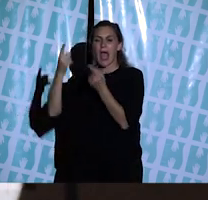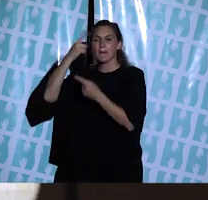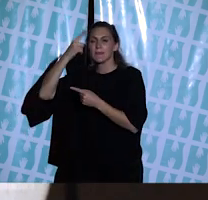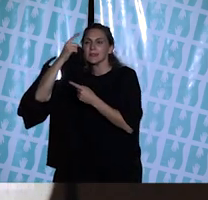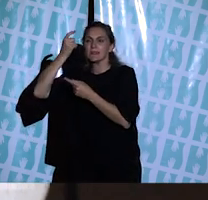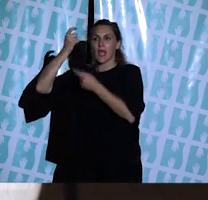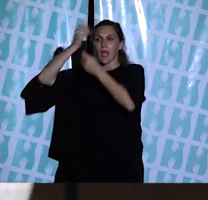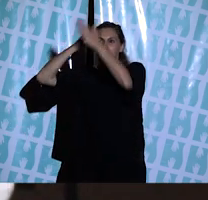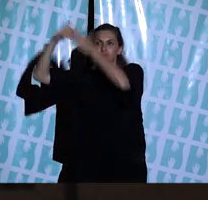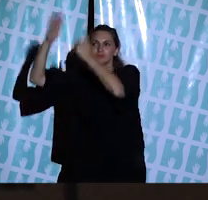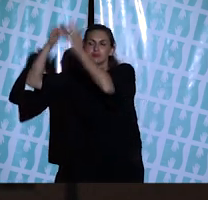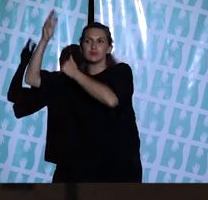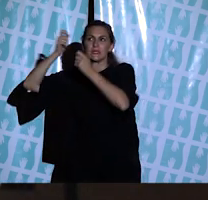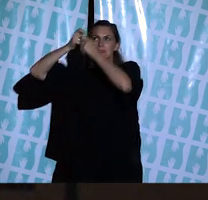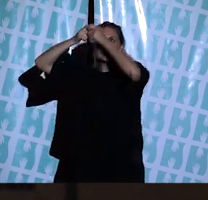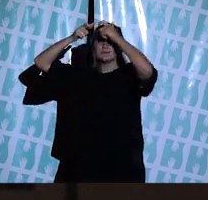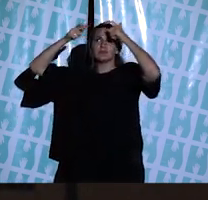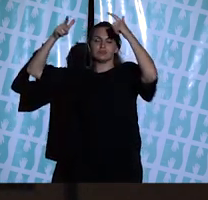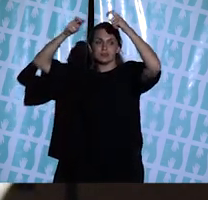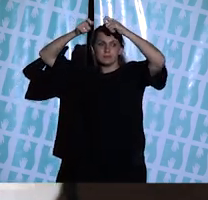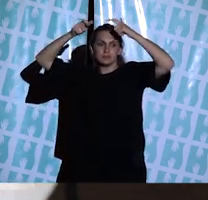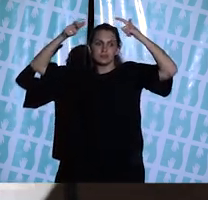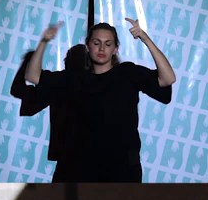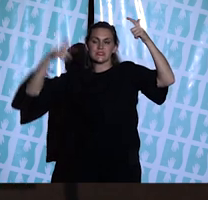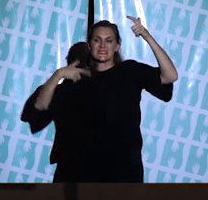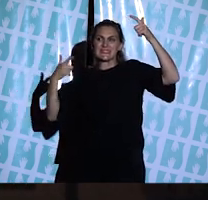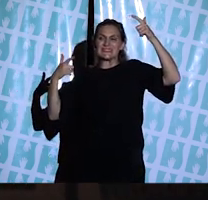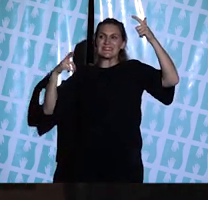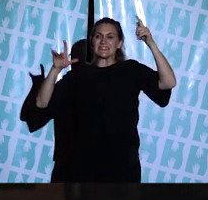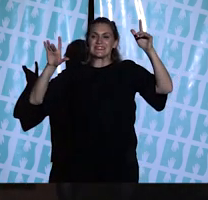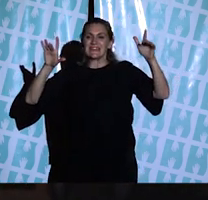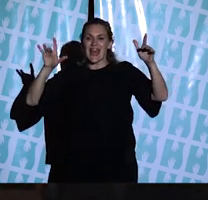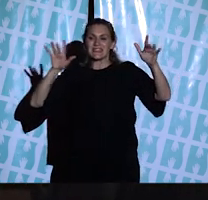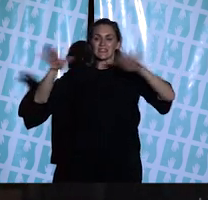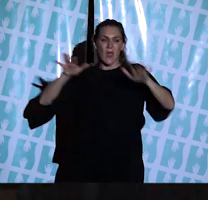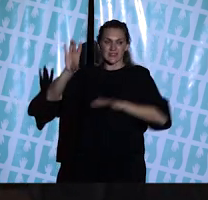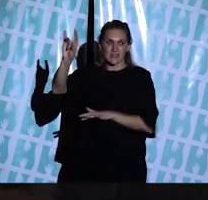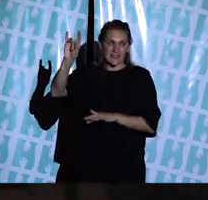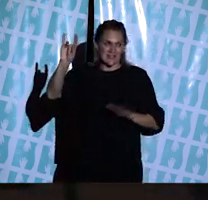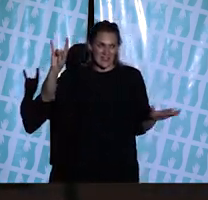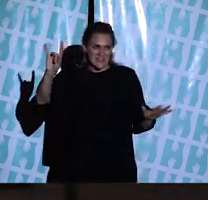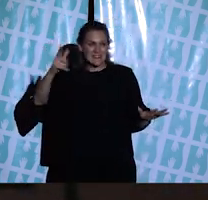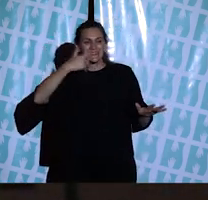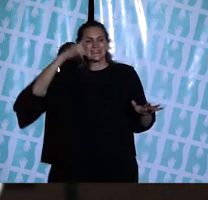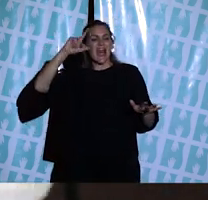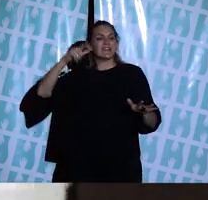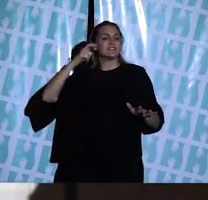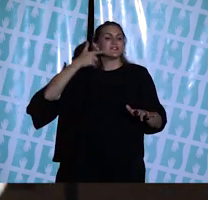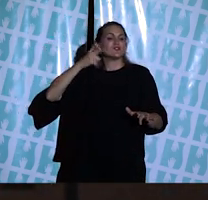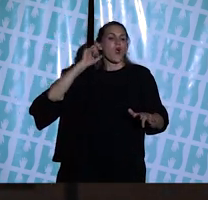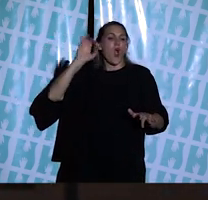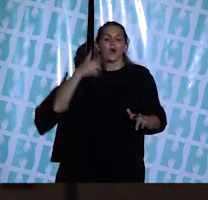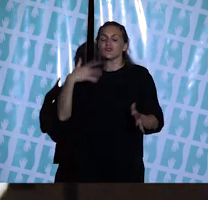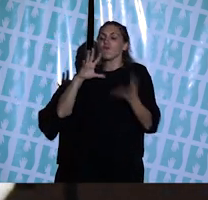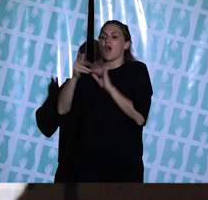construye relatos, que construye sesgos, dicen los investigadores. Sesgo significa el lente con el que se miran